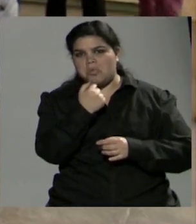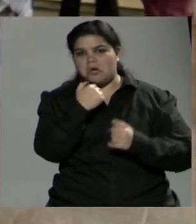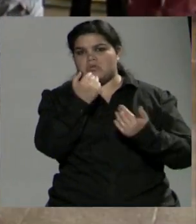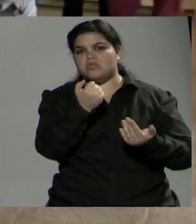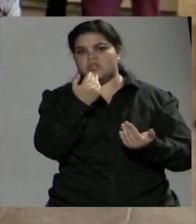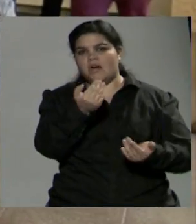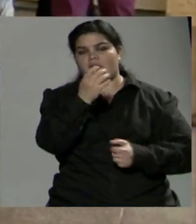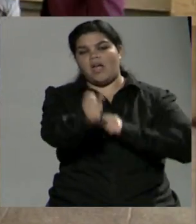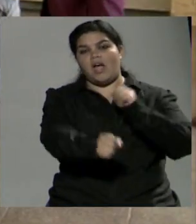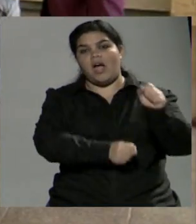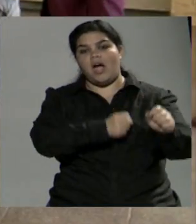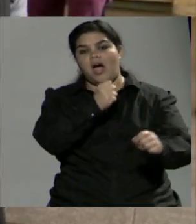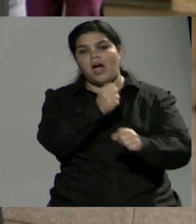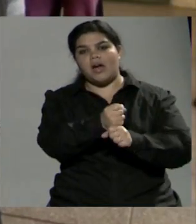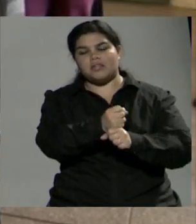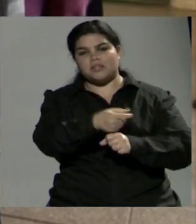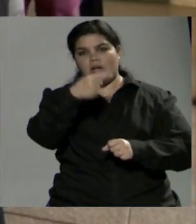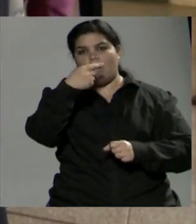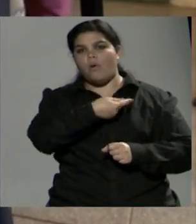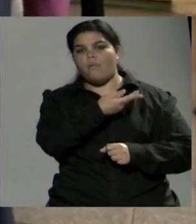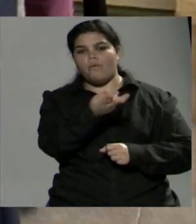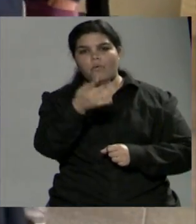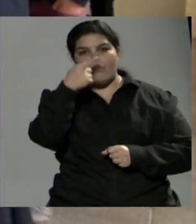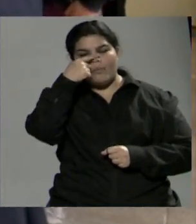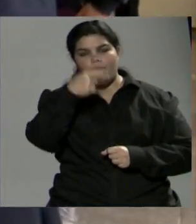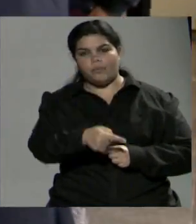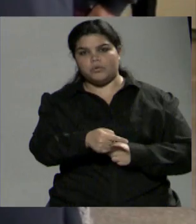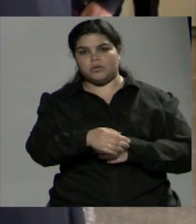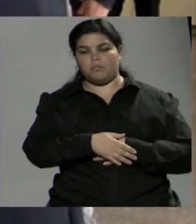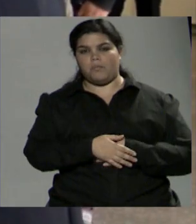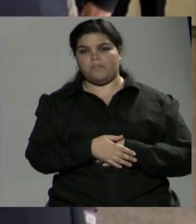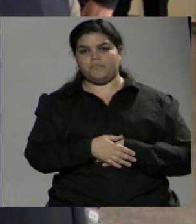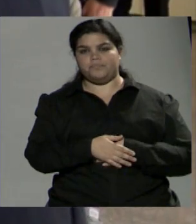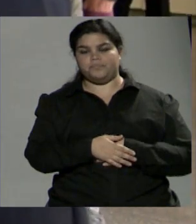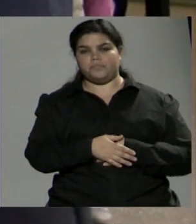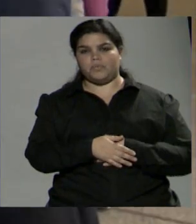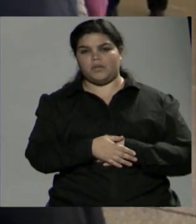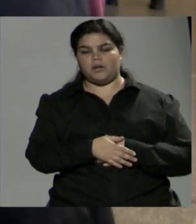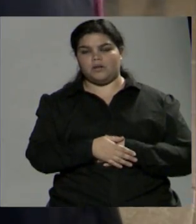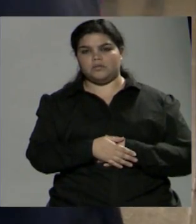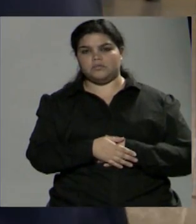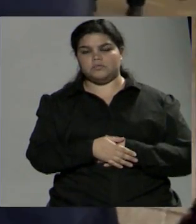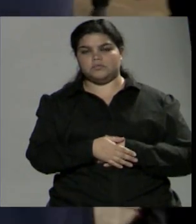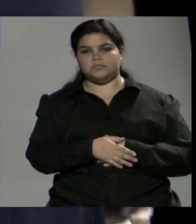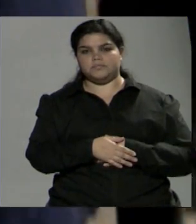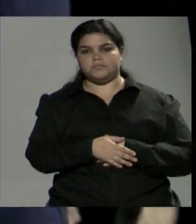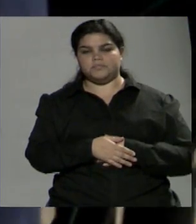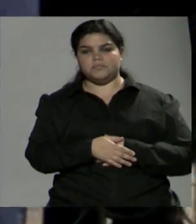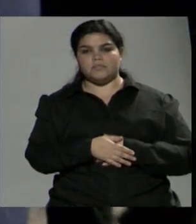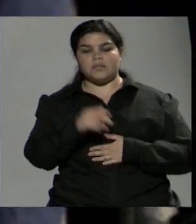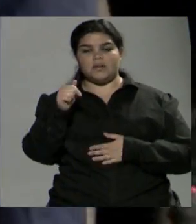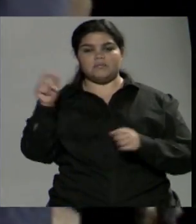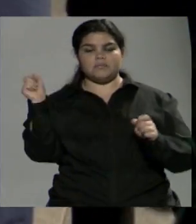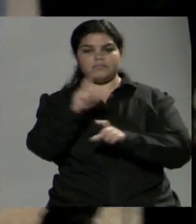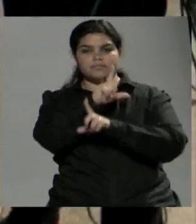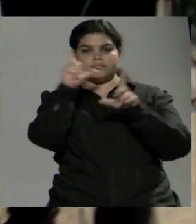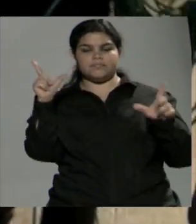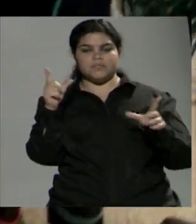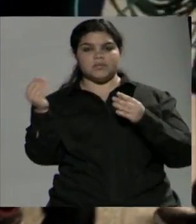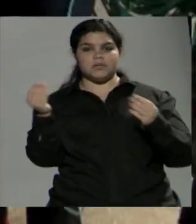tan estrictos de la televisión, me parece que habría que hacer algunas referencias